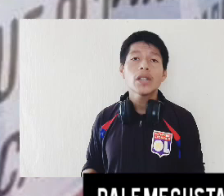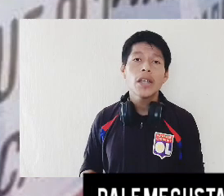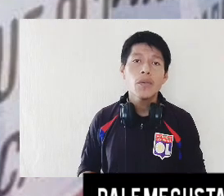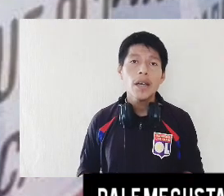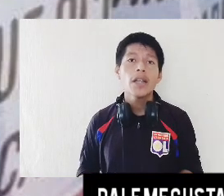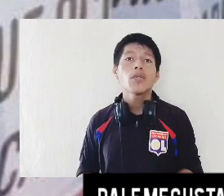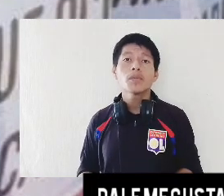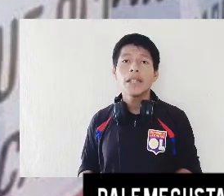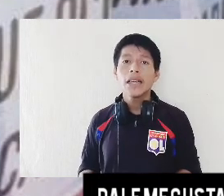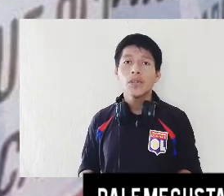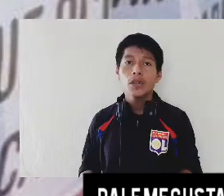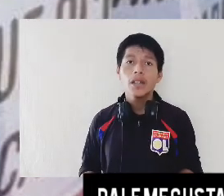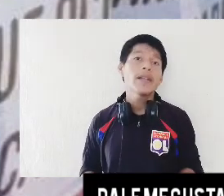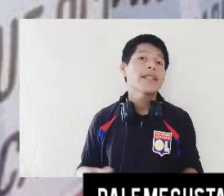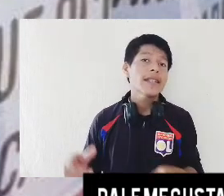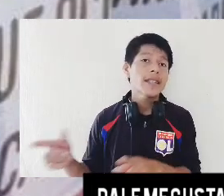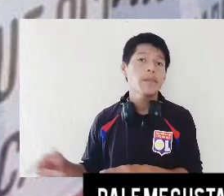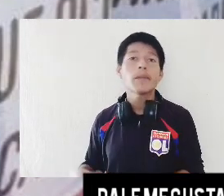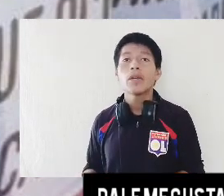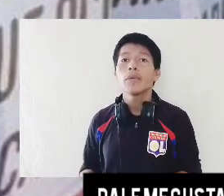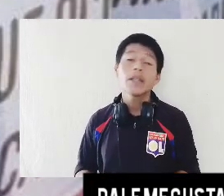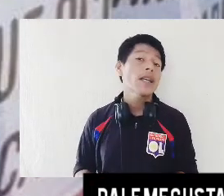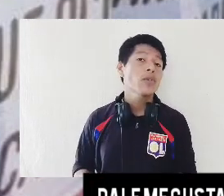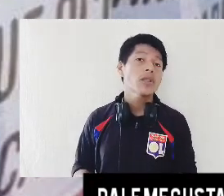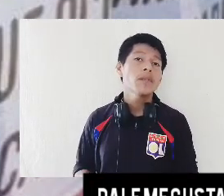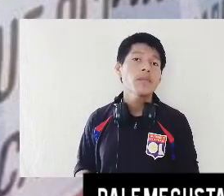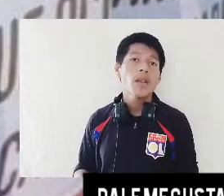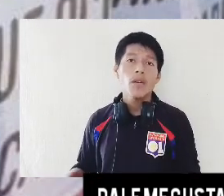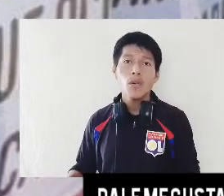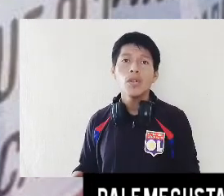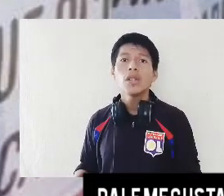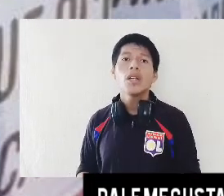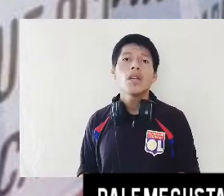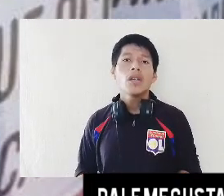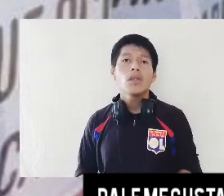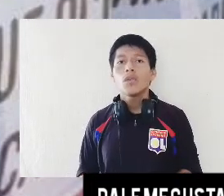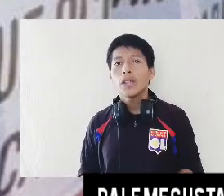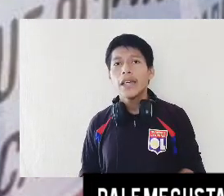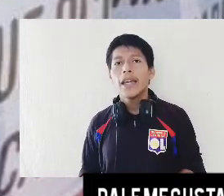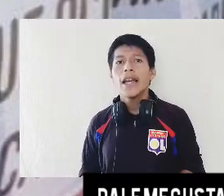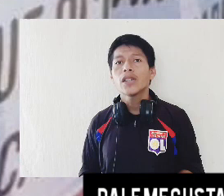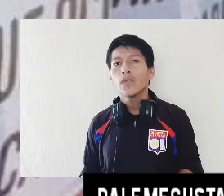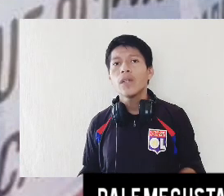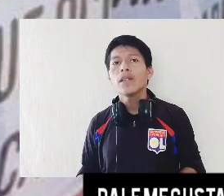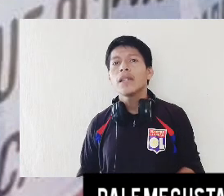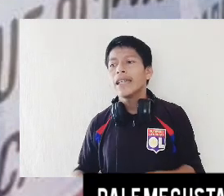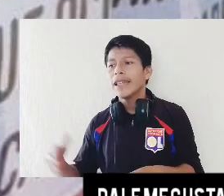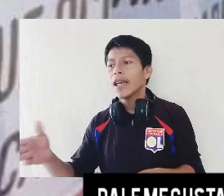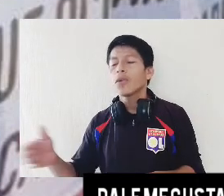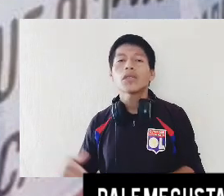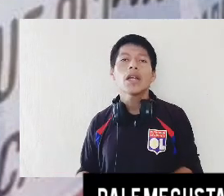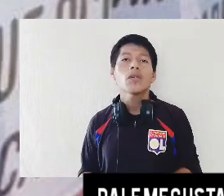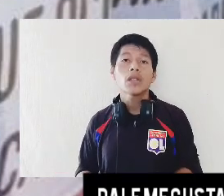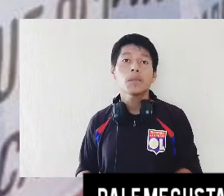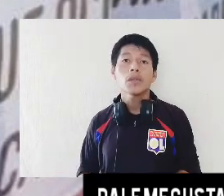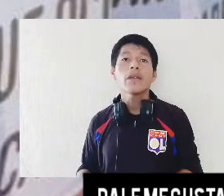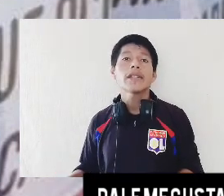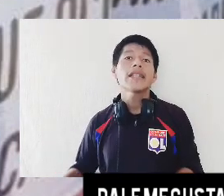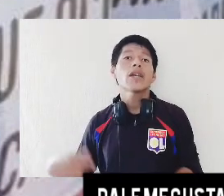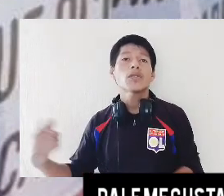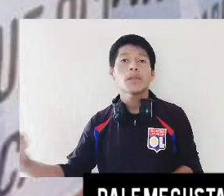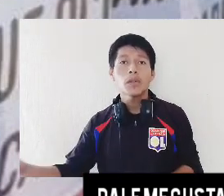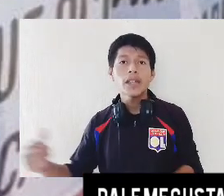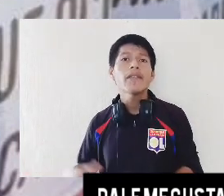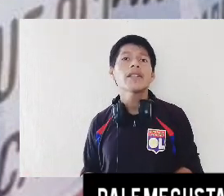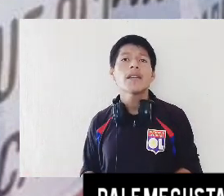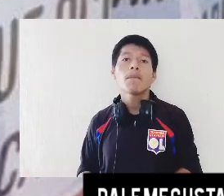en aquella noche de Iguala del 2014, 26 de septiembre del 2014, hoy no llegue a su fin y dar a conocer a los responsables